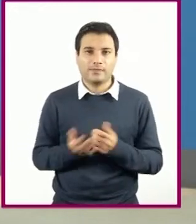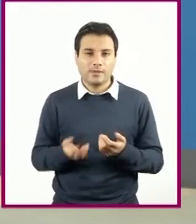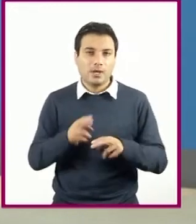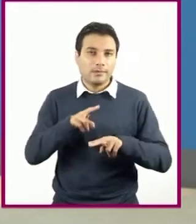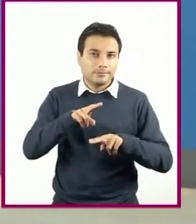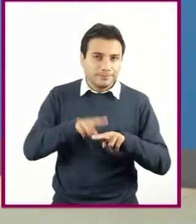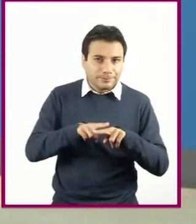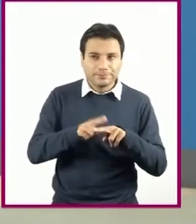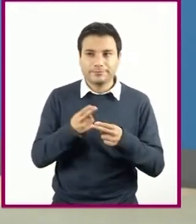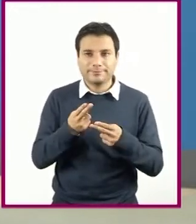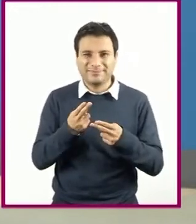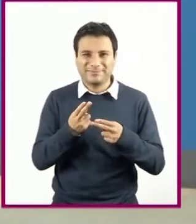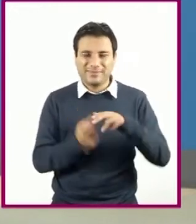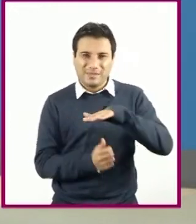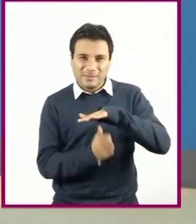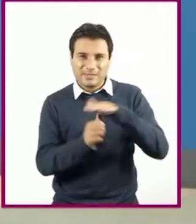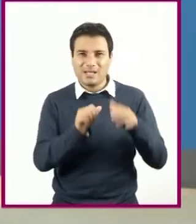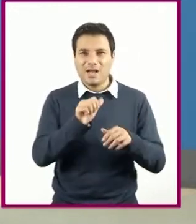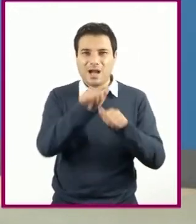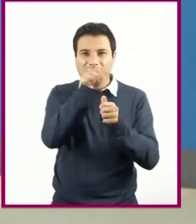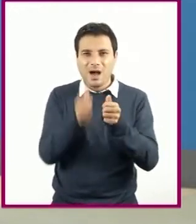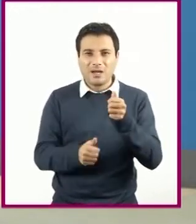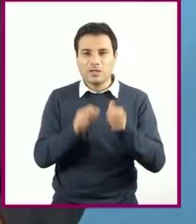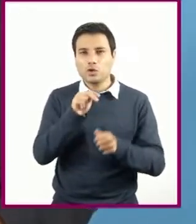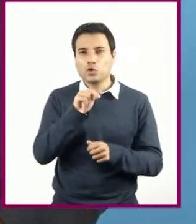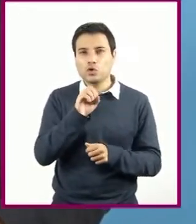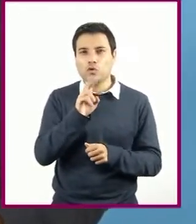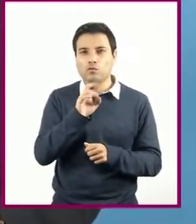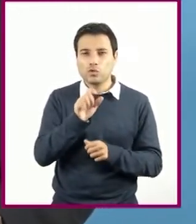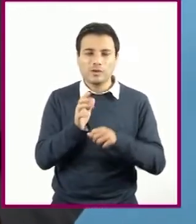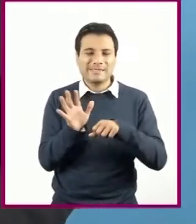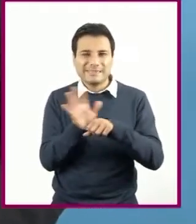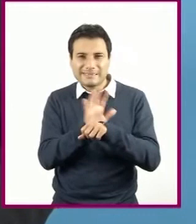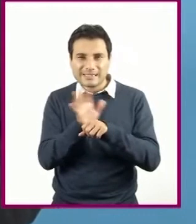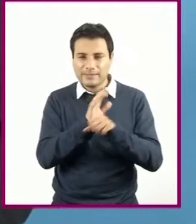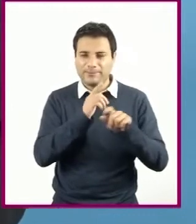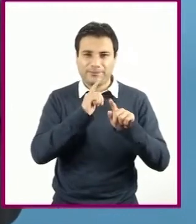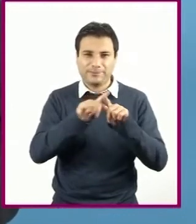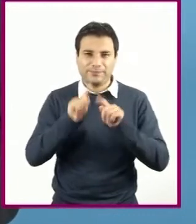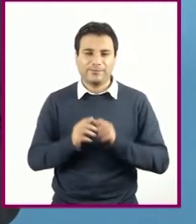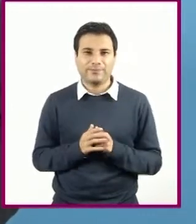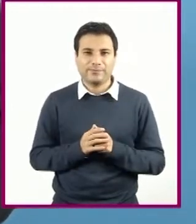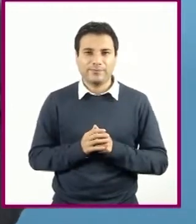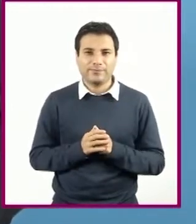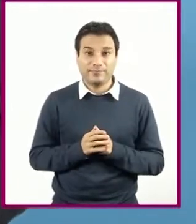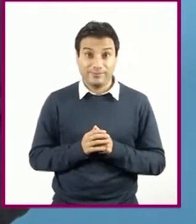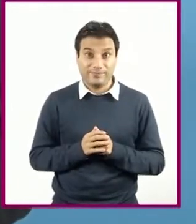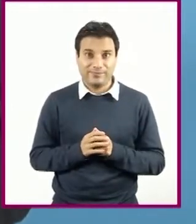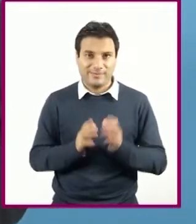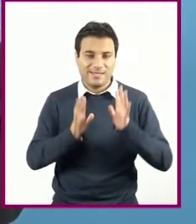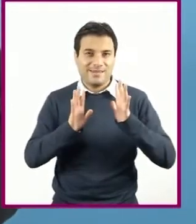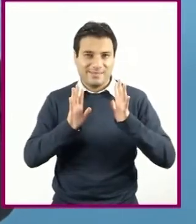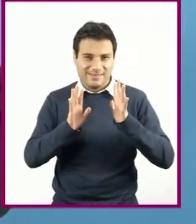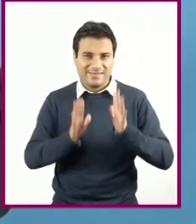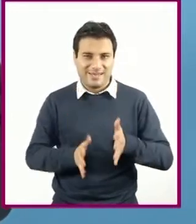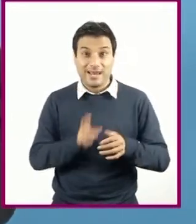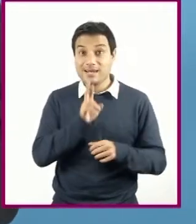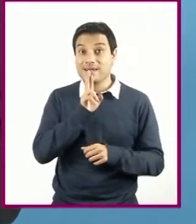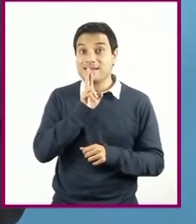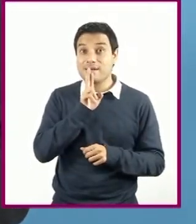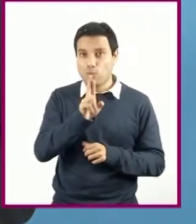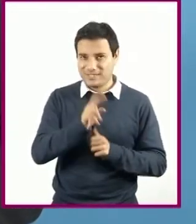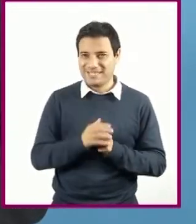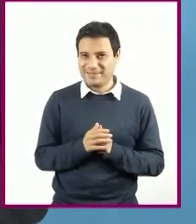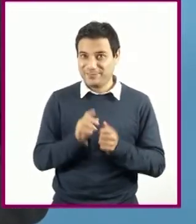Nouveau, el cine, entre muchas otras. Hasta aquí hemos dado respuesta a 2 de